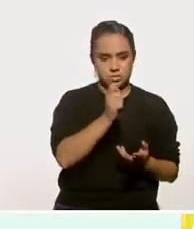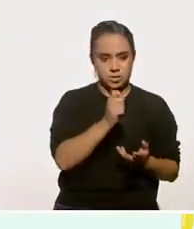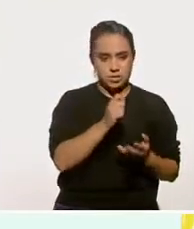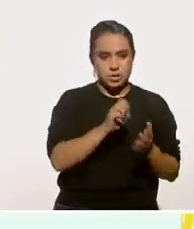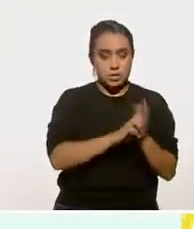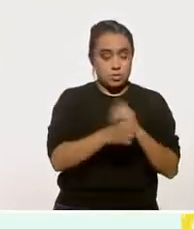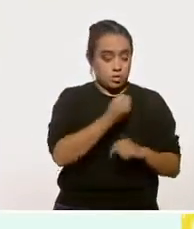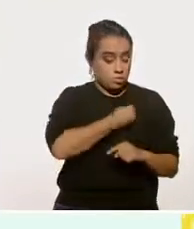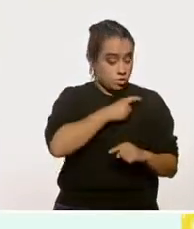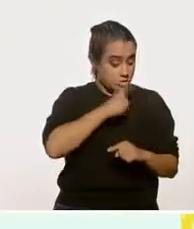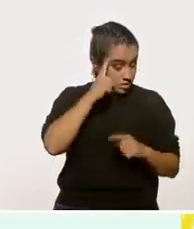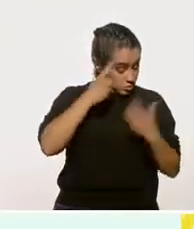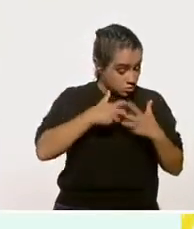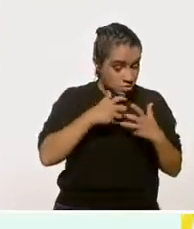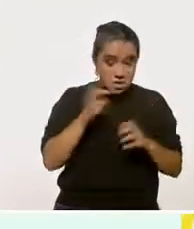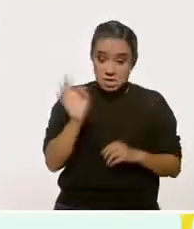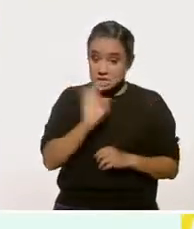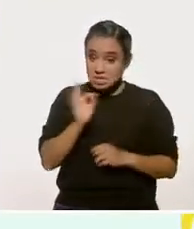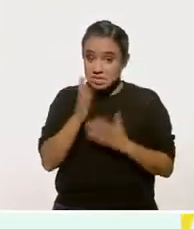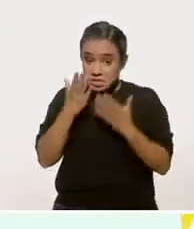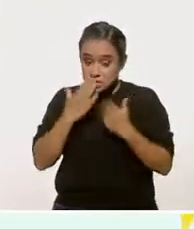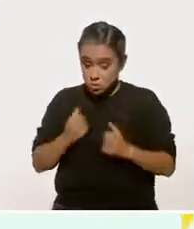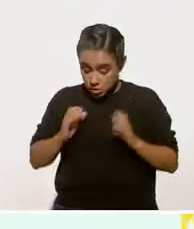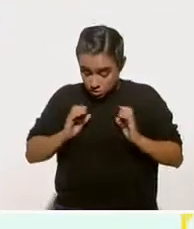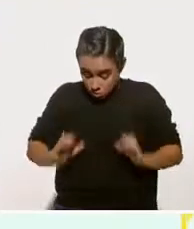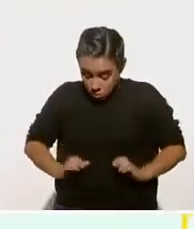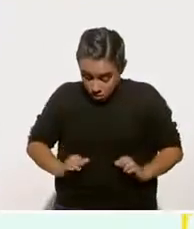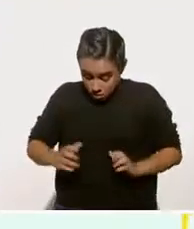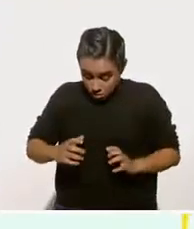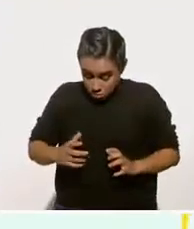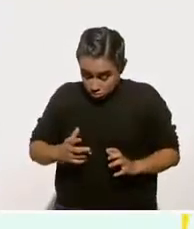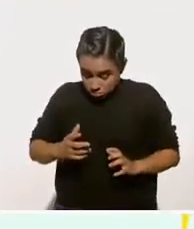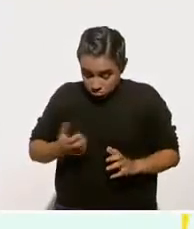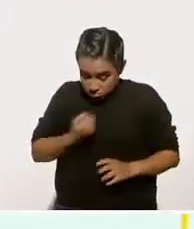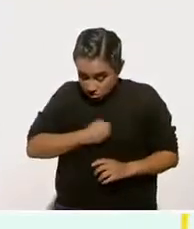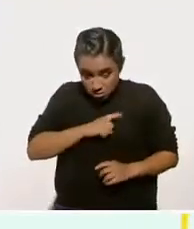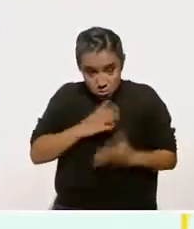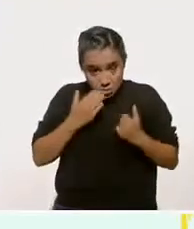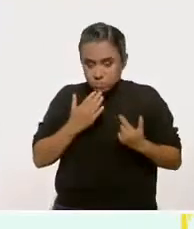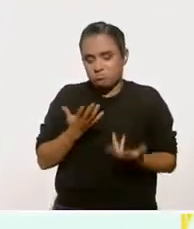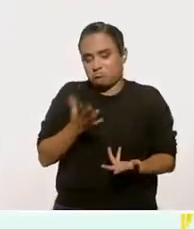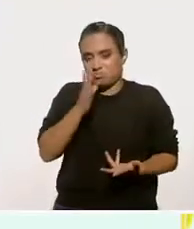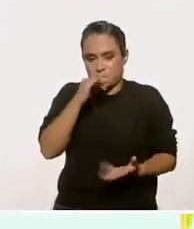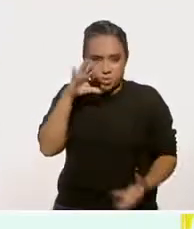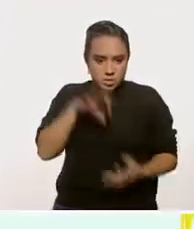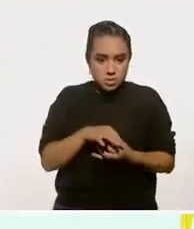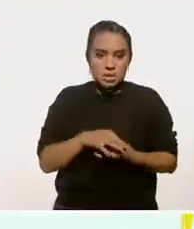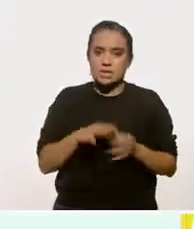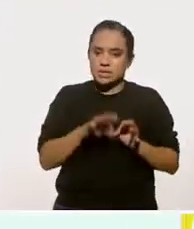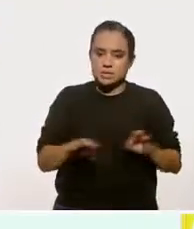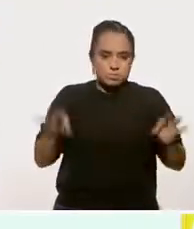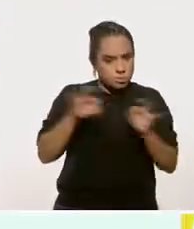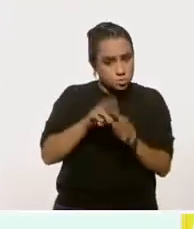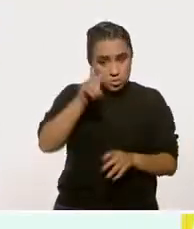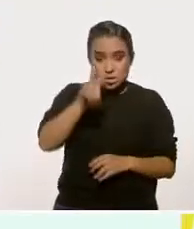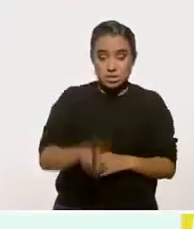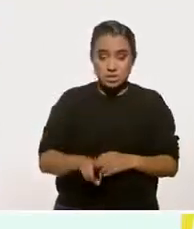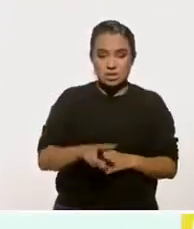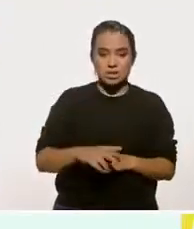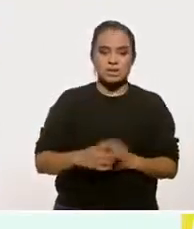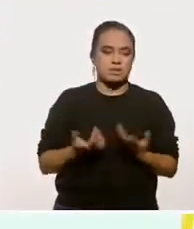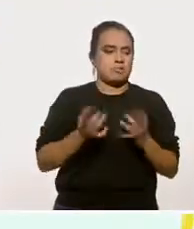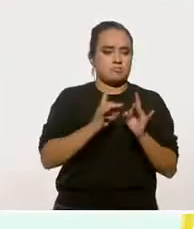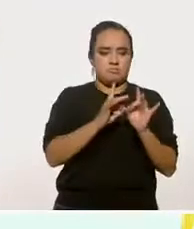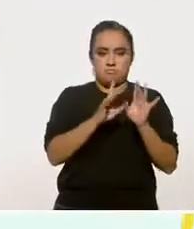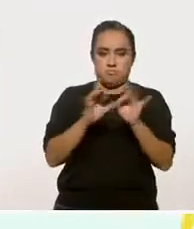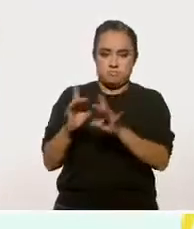o una salud mental si no hay exactamente una salud física. En esta edad también es muy importante el correlato biológico, o sea, si todo lo que esté